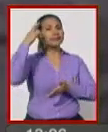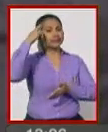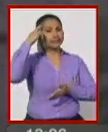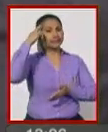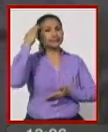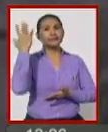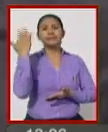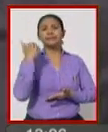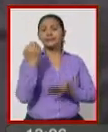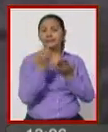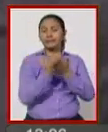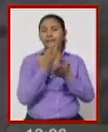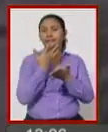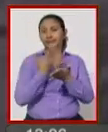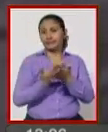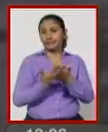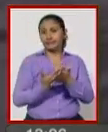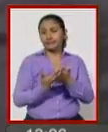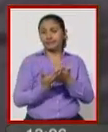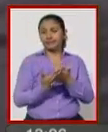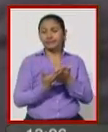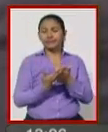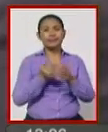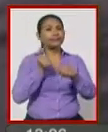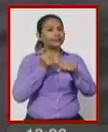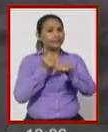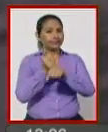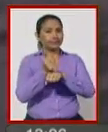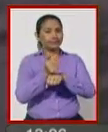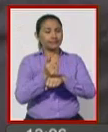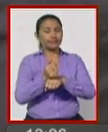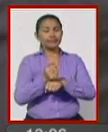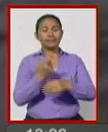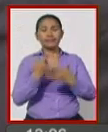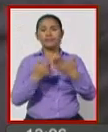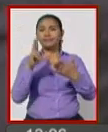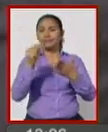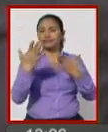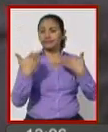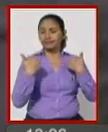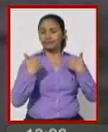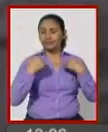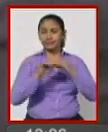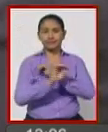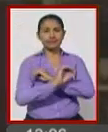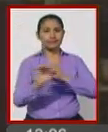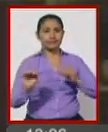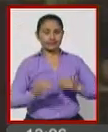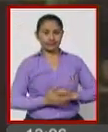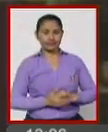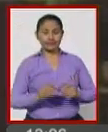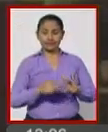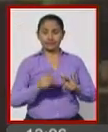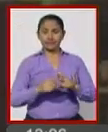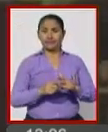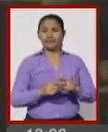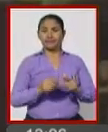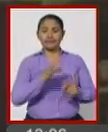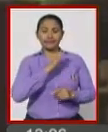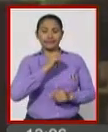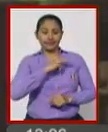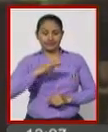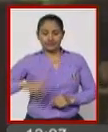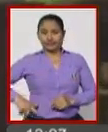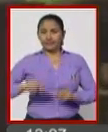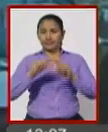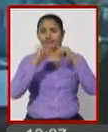decimos que los elementos constitutivos de los delitos que refiere a la imputación no se dan en el caso que nos ocupa. Por su parte, en el Consejo